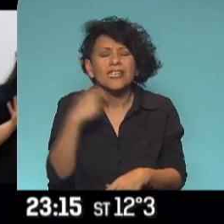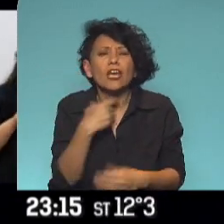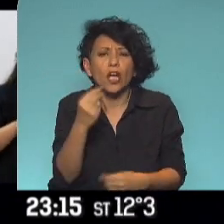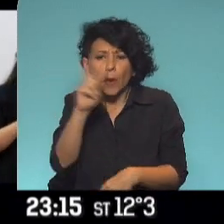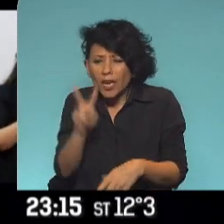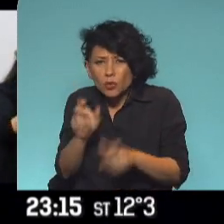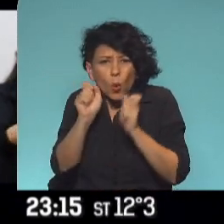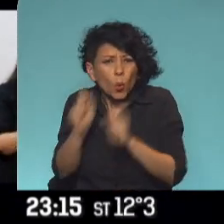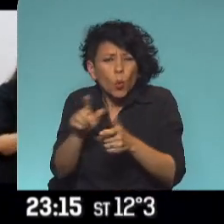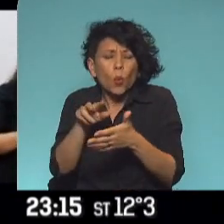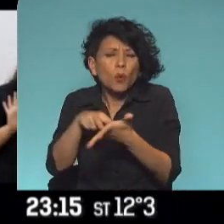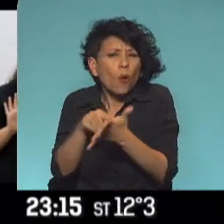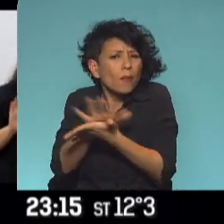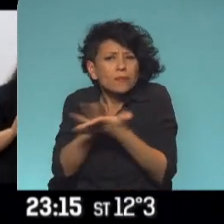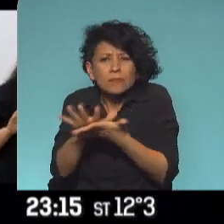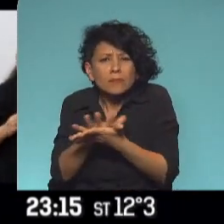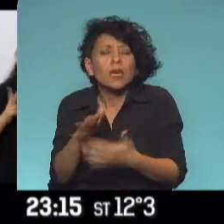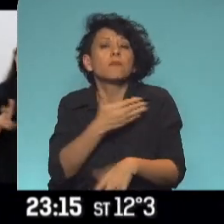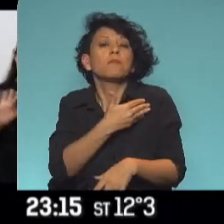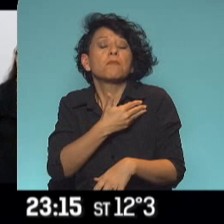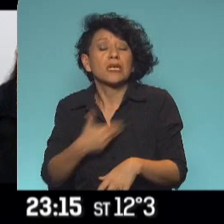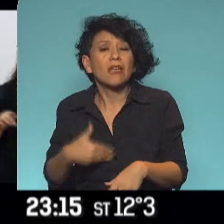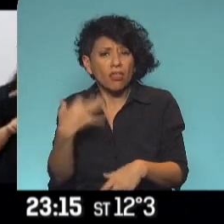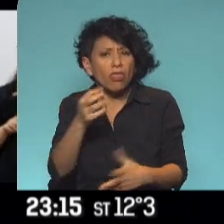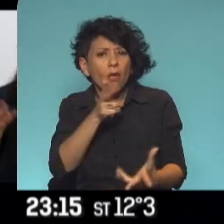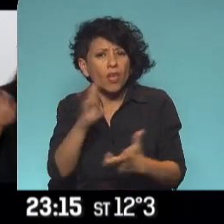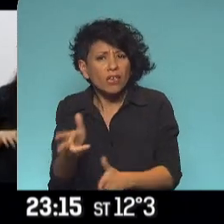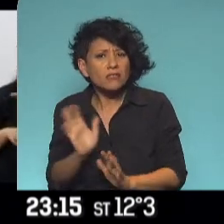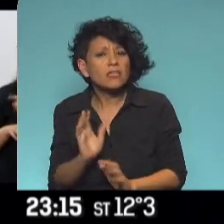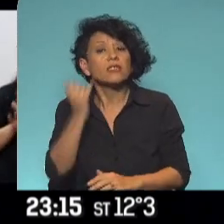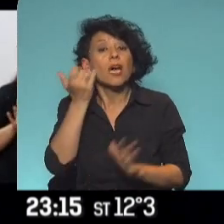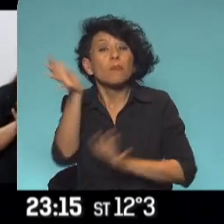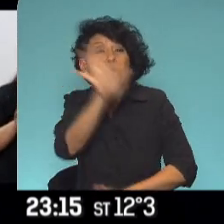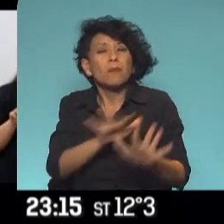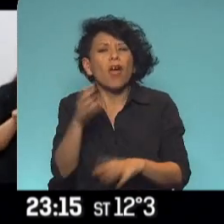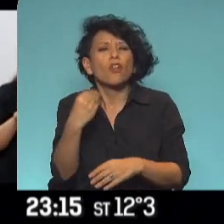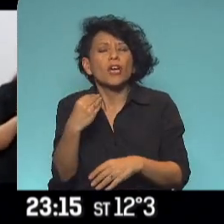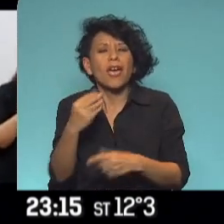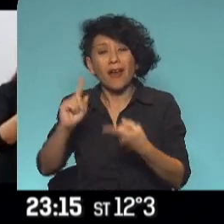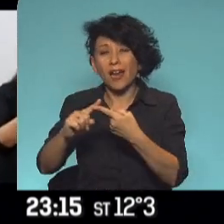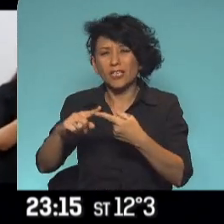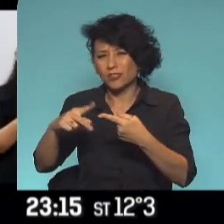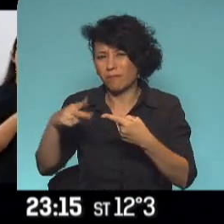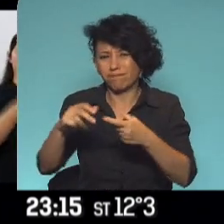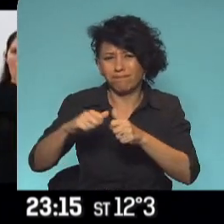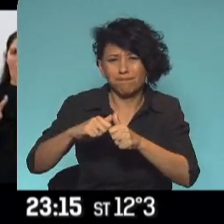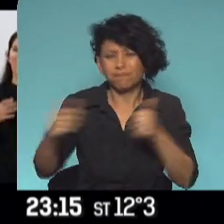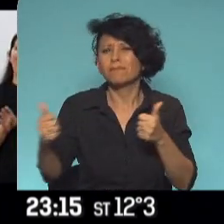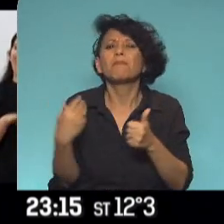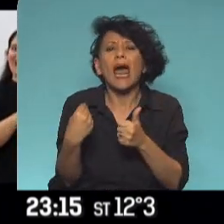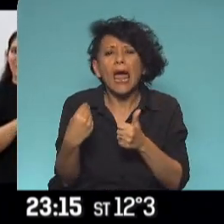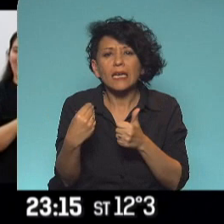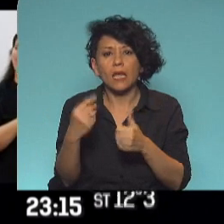Venezuela. El presidente tiene que decirlo. Está preparando la ruptura de relaciones para poder intervenir.